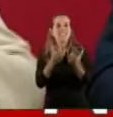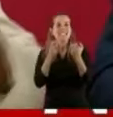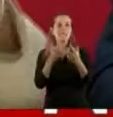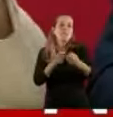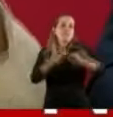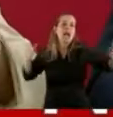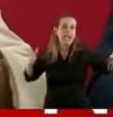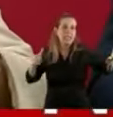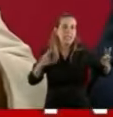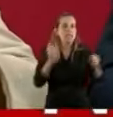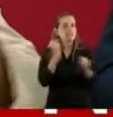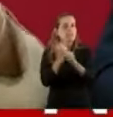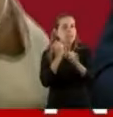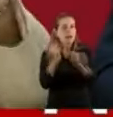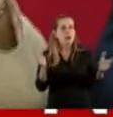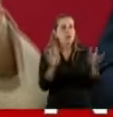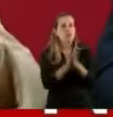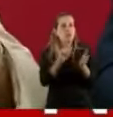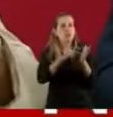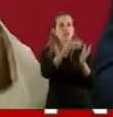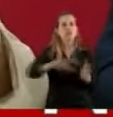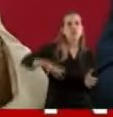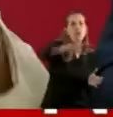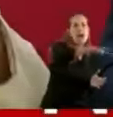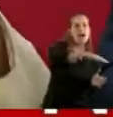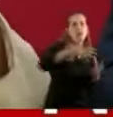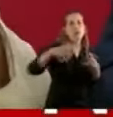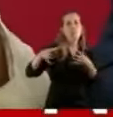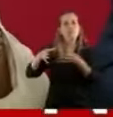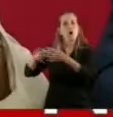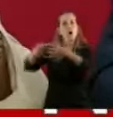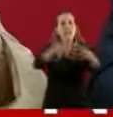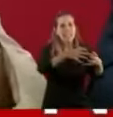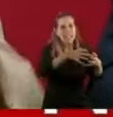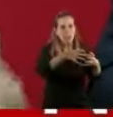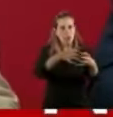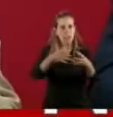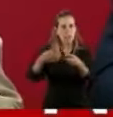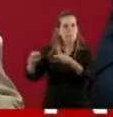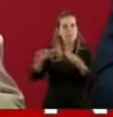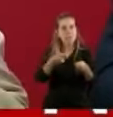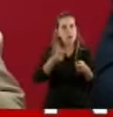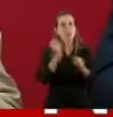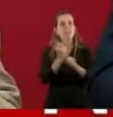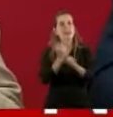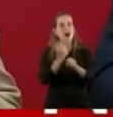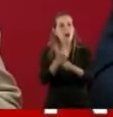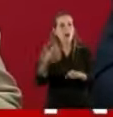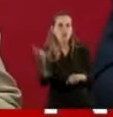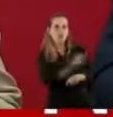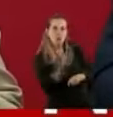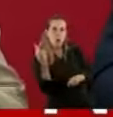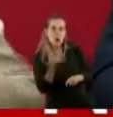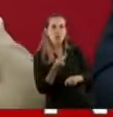con la ciudad, con organizaciones que ayuden a un trabajo que nos permita que